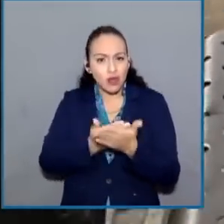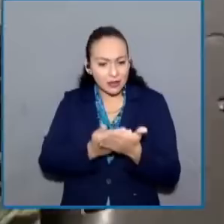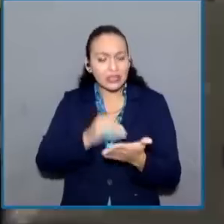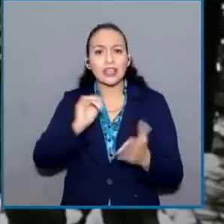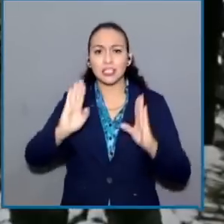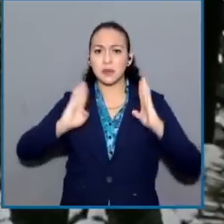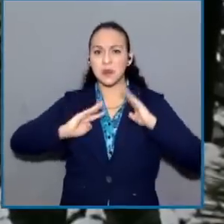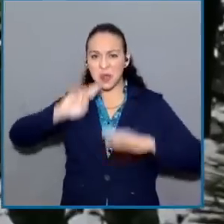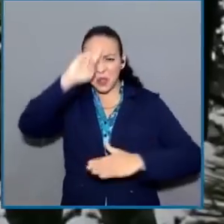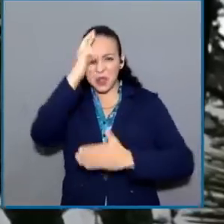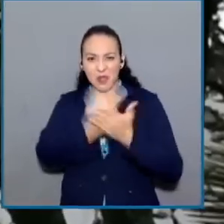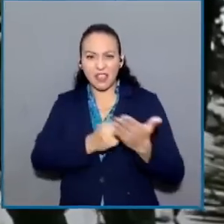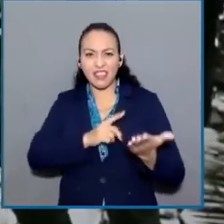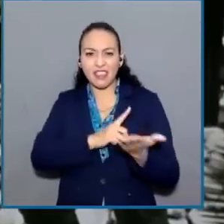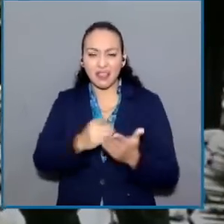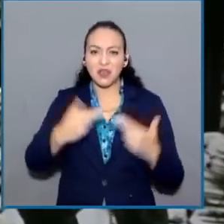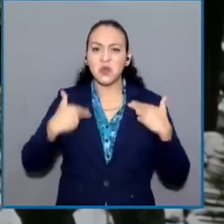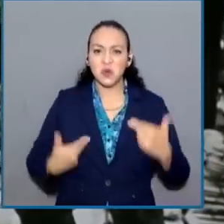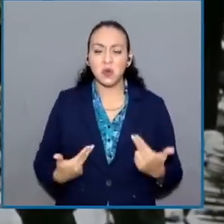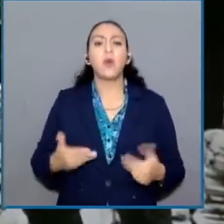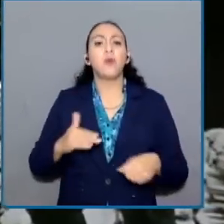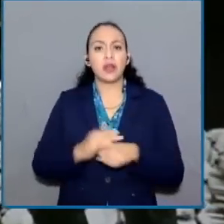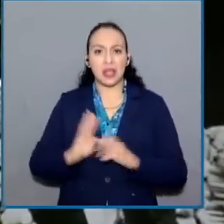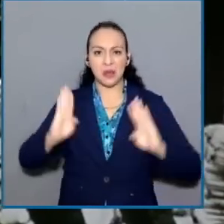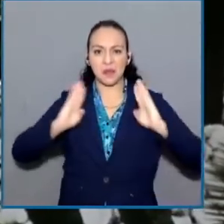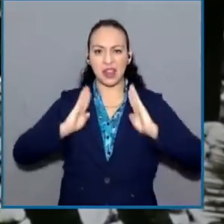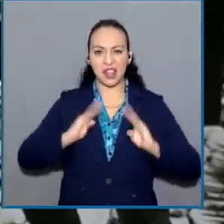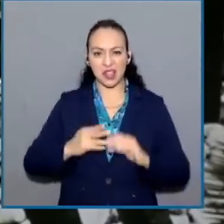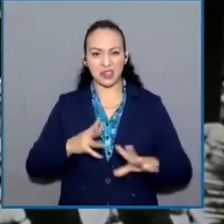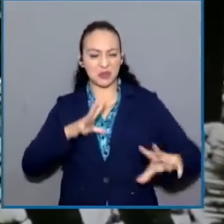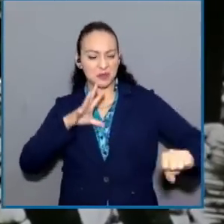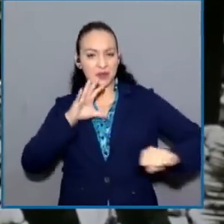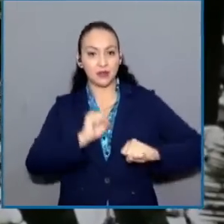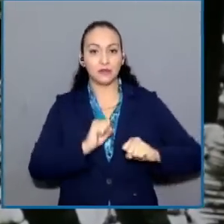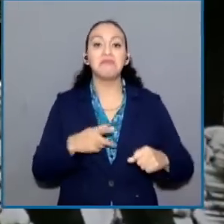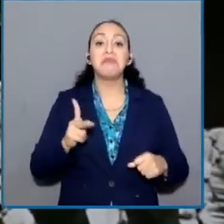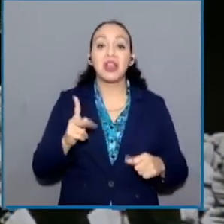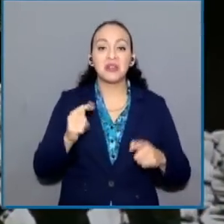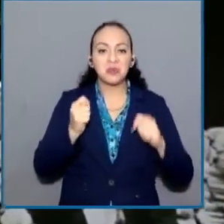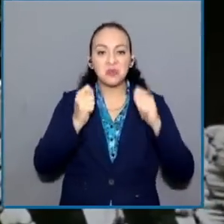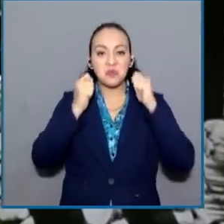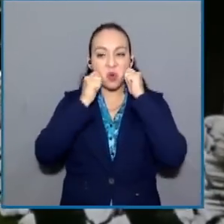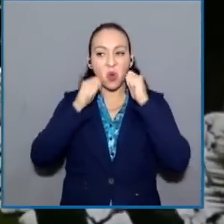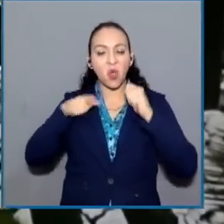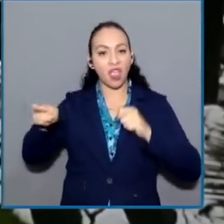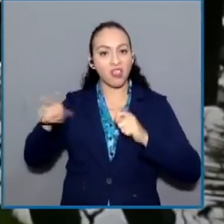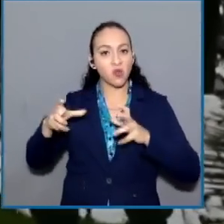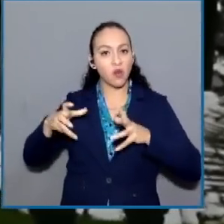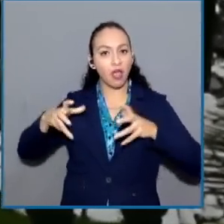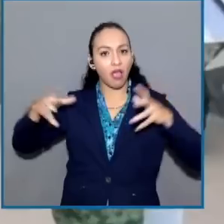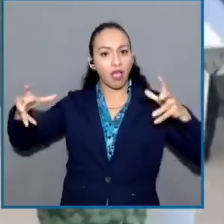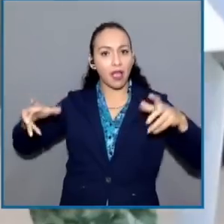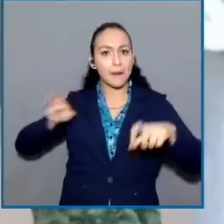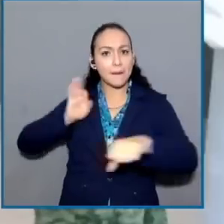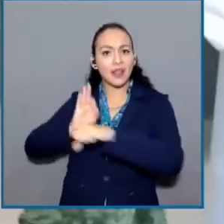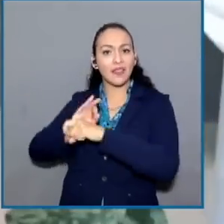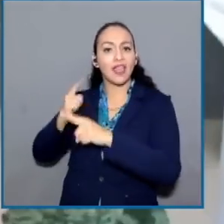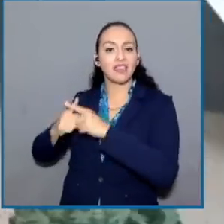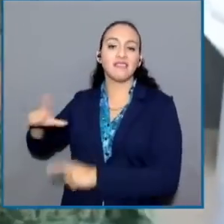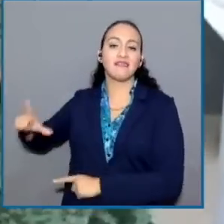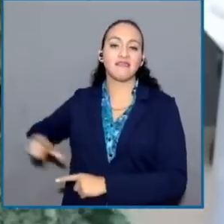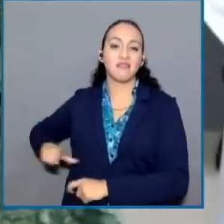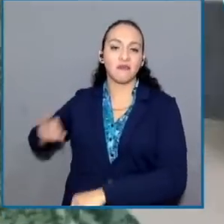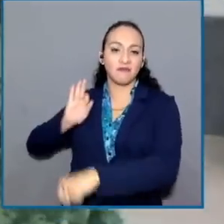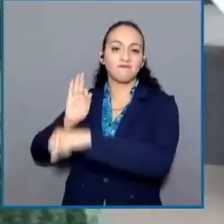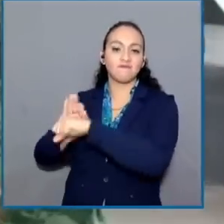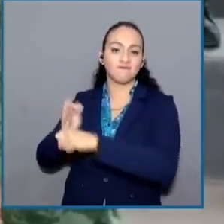en contextos de presencia militar, las Fuerzas Armadas siguen teniendo un amplio respaldo popular de la ciudadanía. Para el